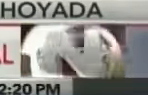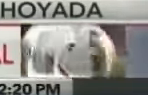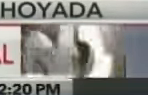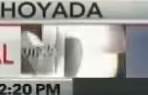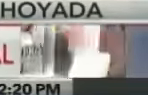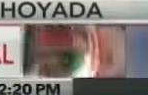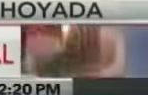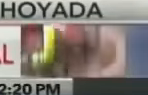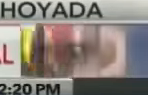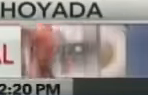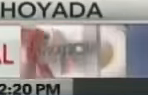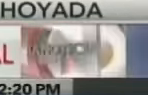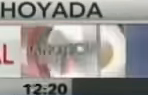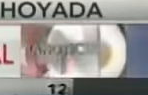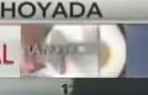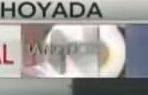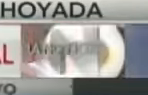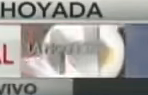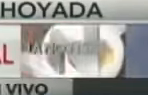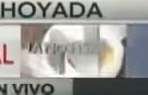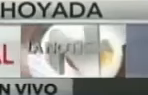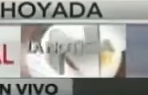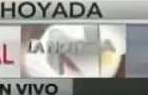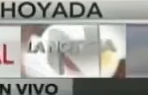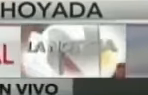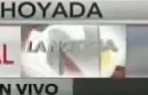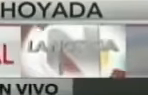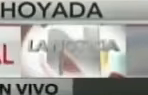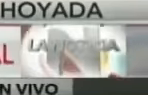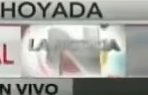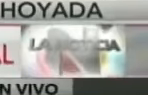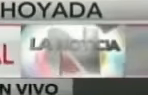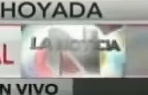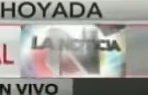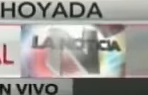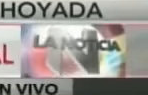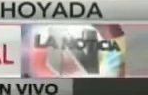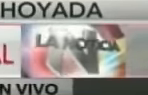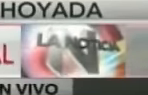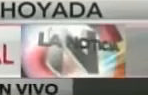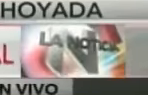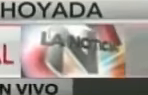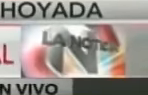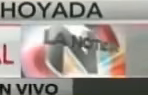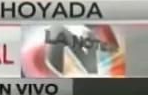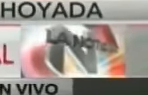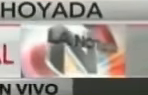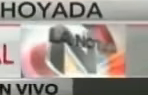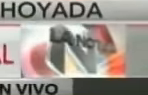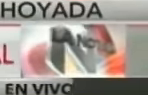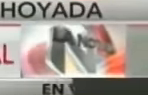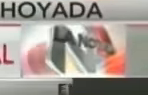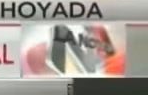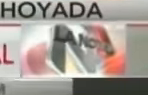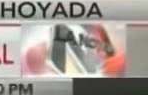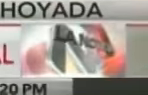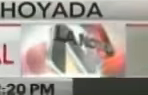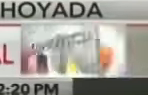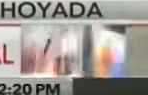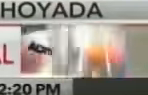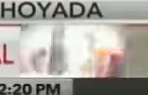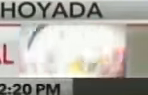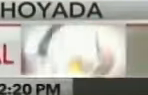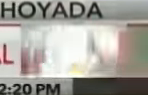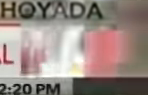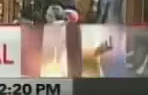Buenos días, señor director de debate, colega parlamentario. Cumpliendo con lo dispuesto en el reglamento interior y de